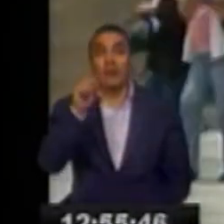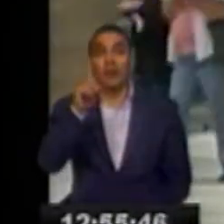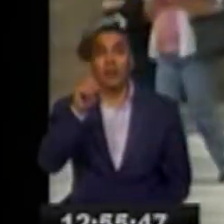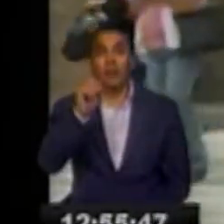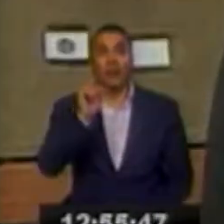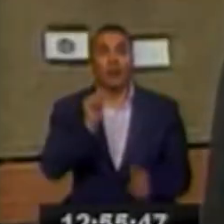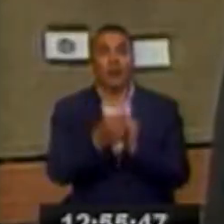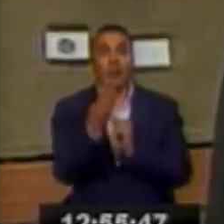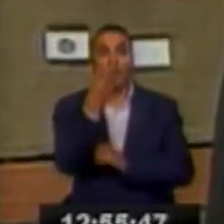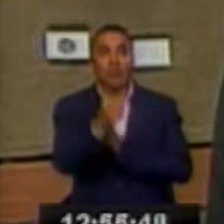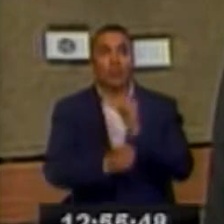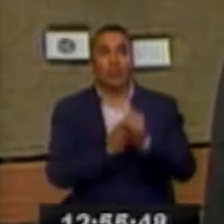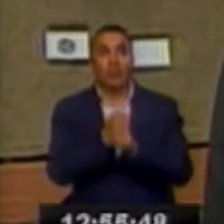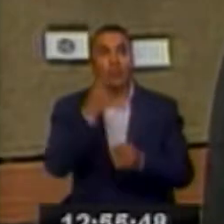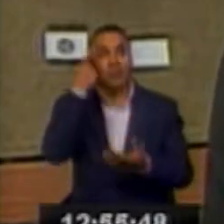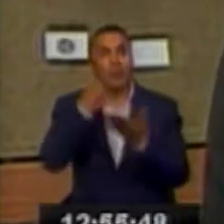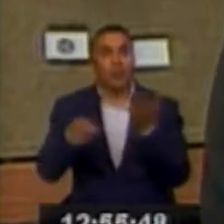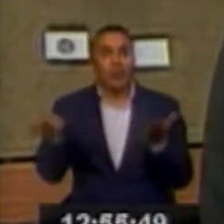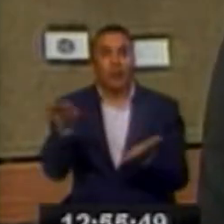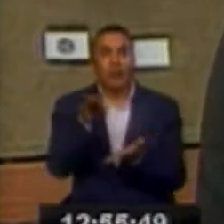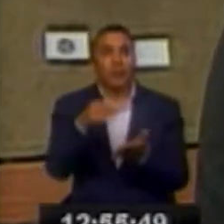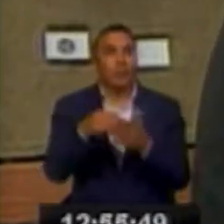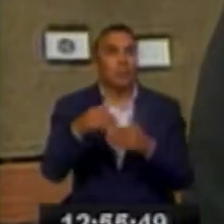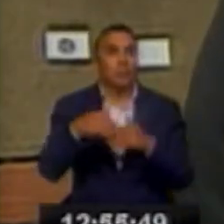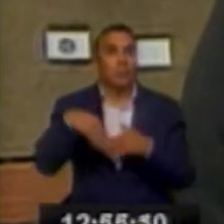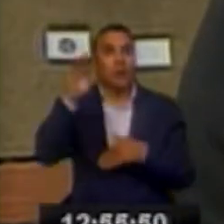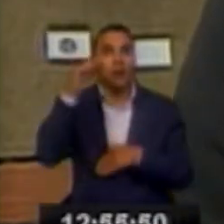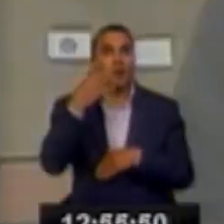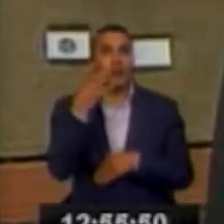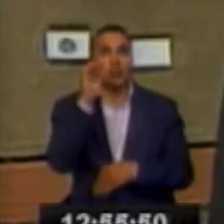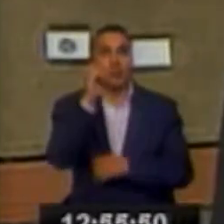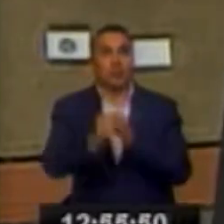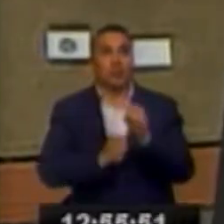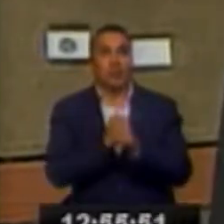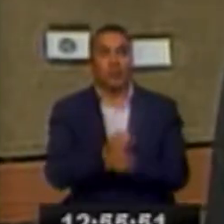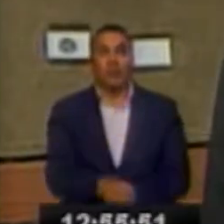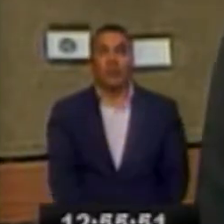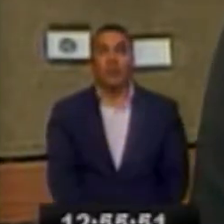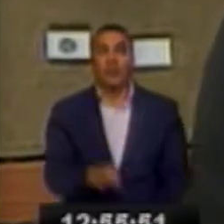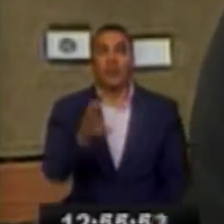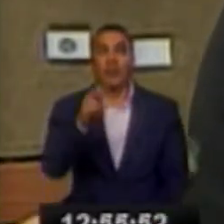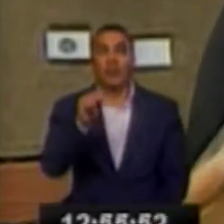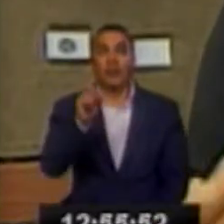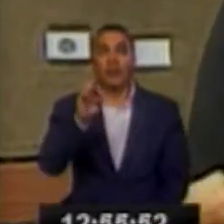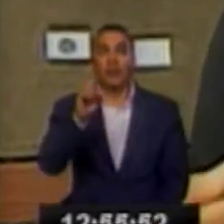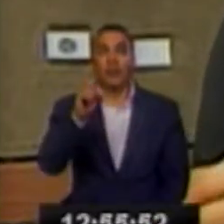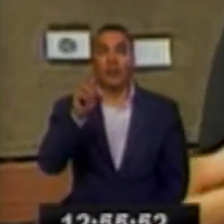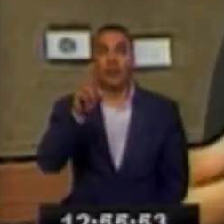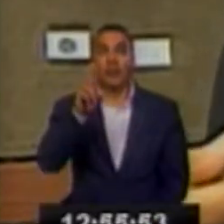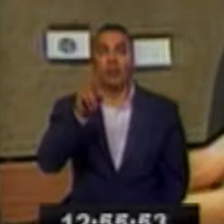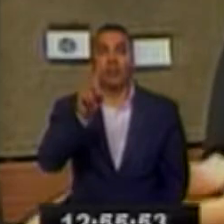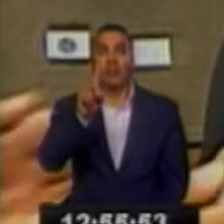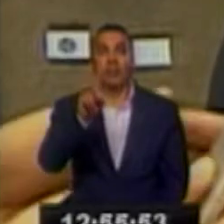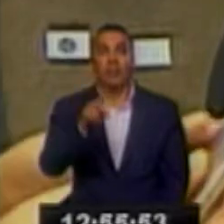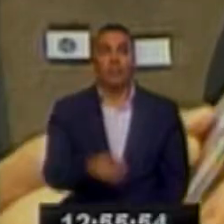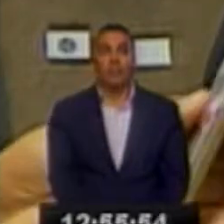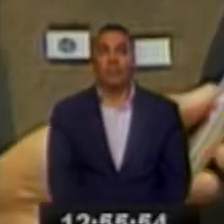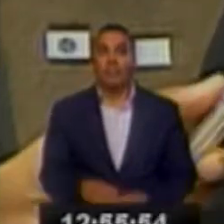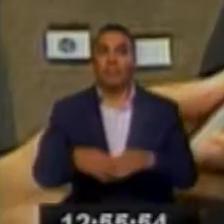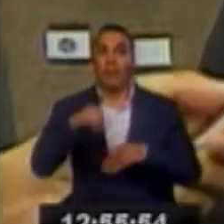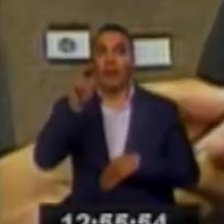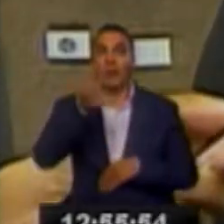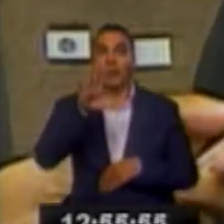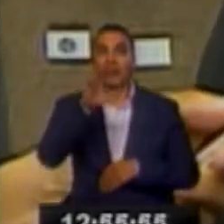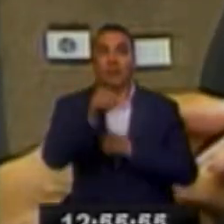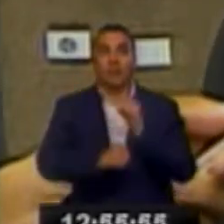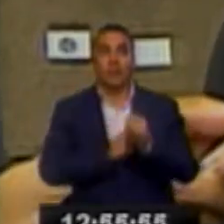años. Para ser representantes deben ser mayores de 18 años. Para ser senadores necesitan que sea mayor de 35